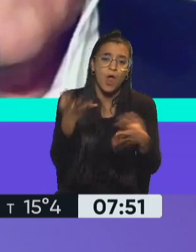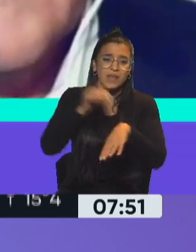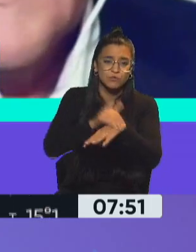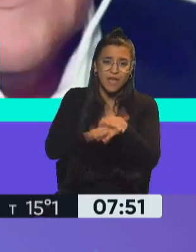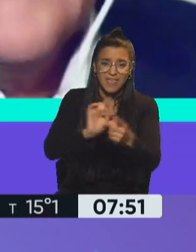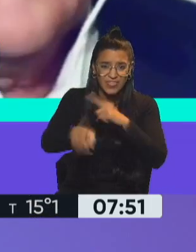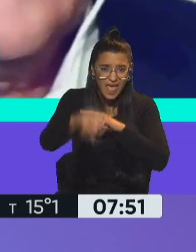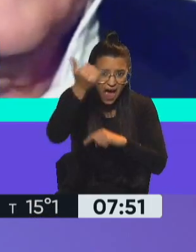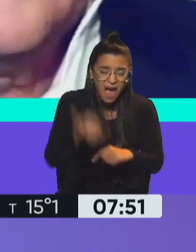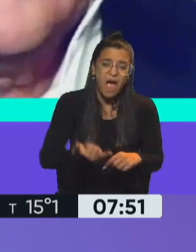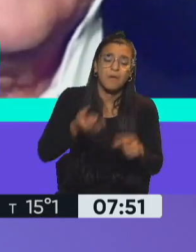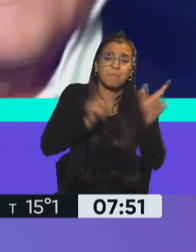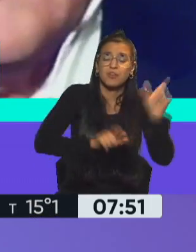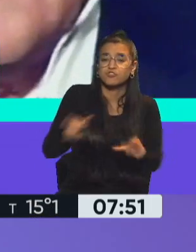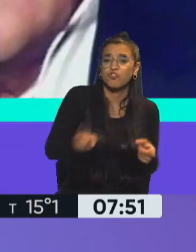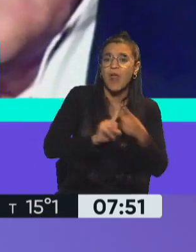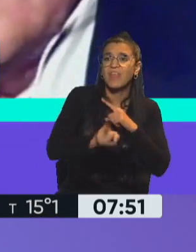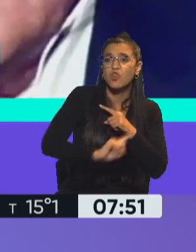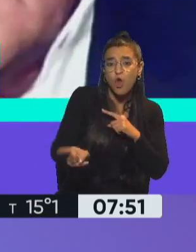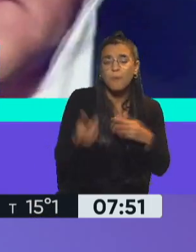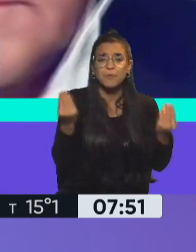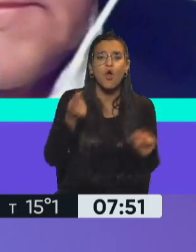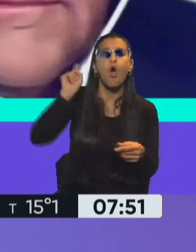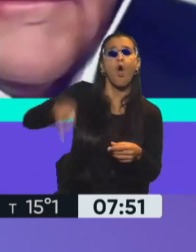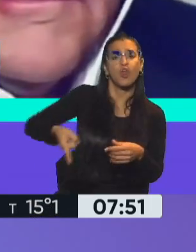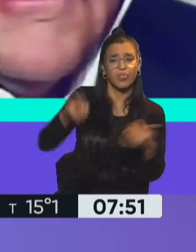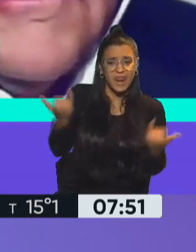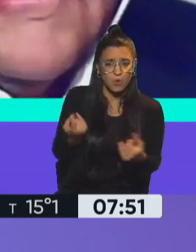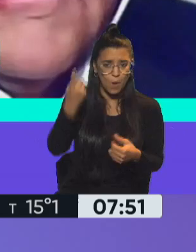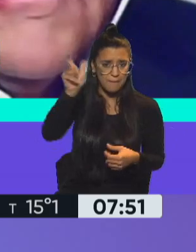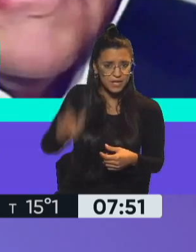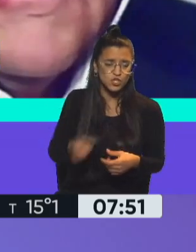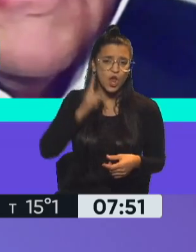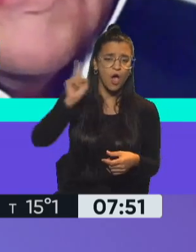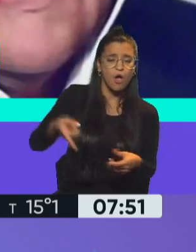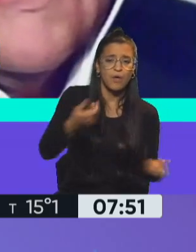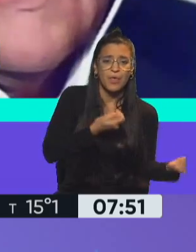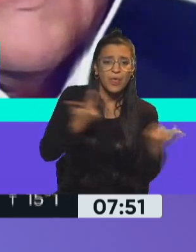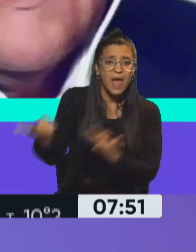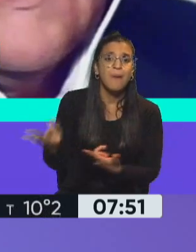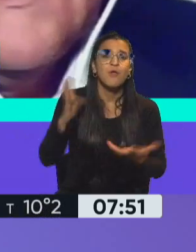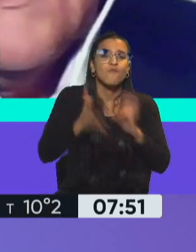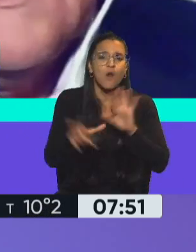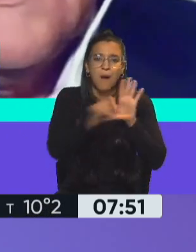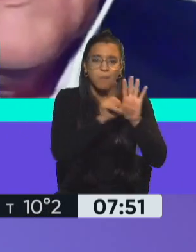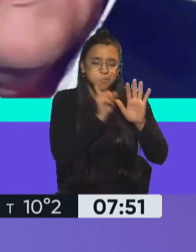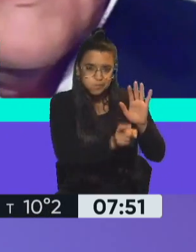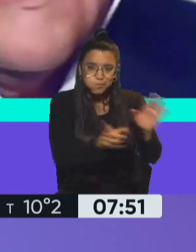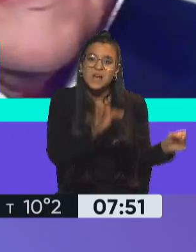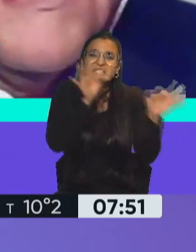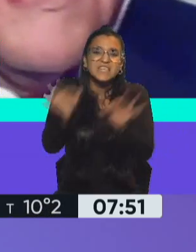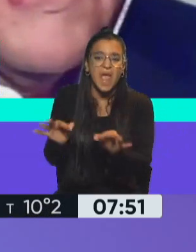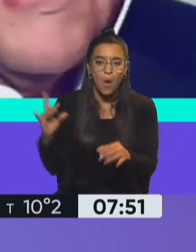directos, responsables indirectos, hay alguien que da la orden justamente de estas municiones que en forma ilegal llegaron a